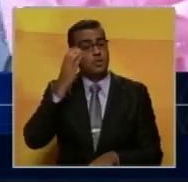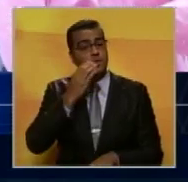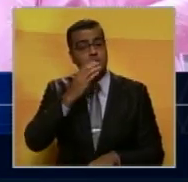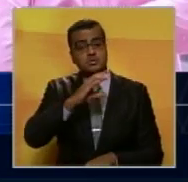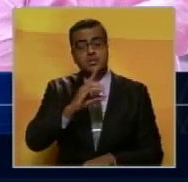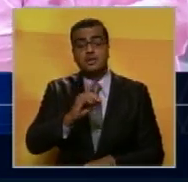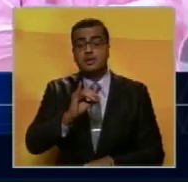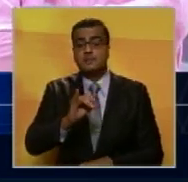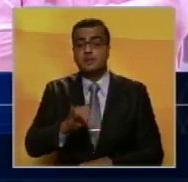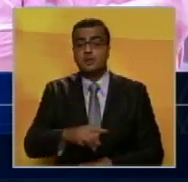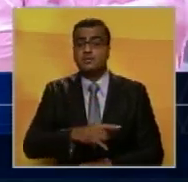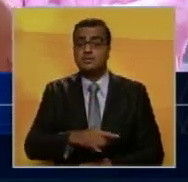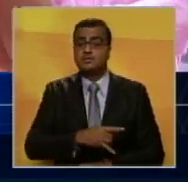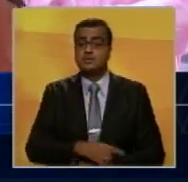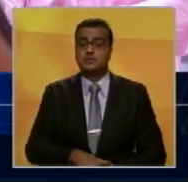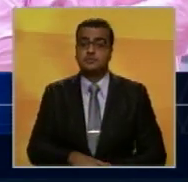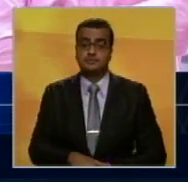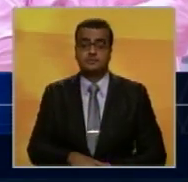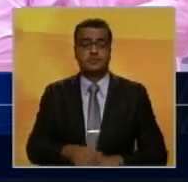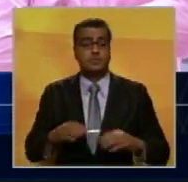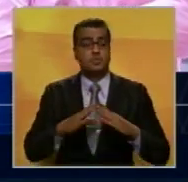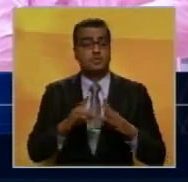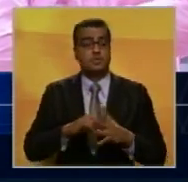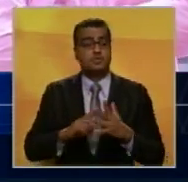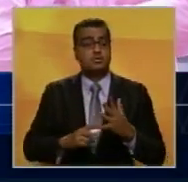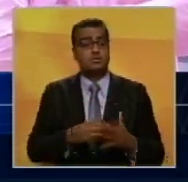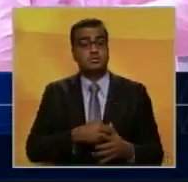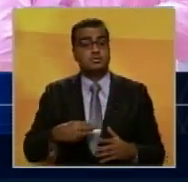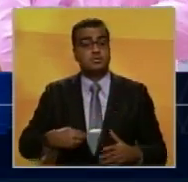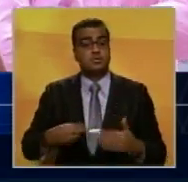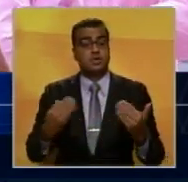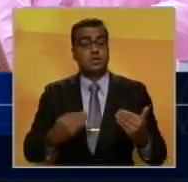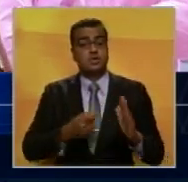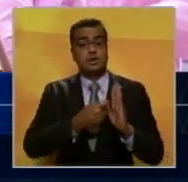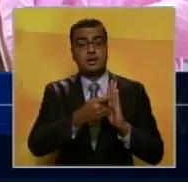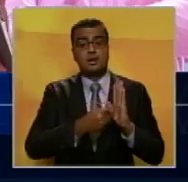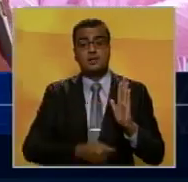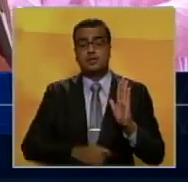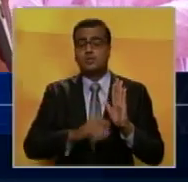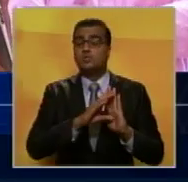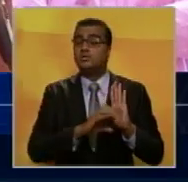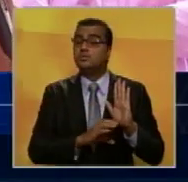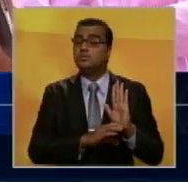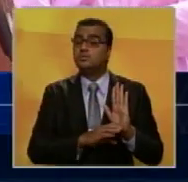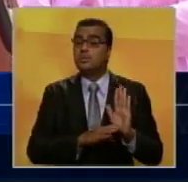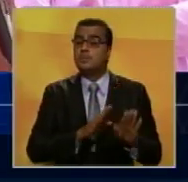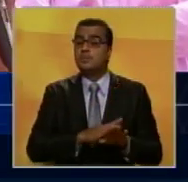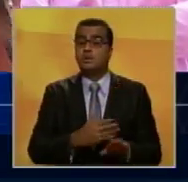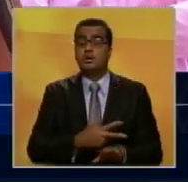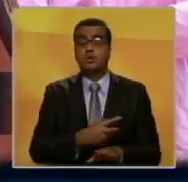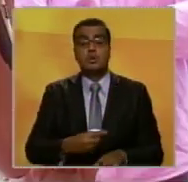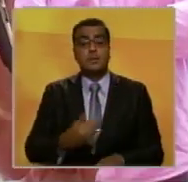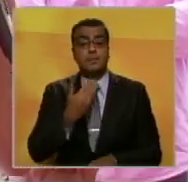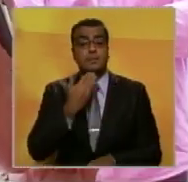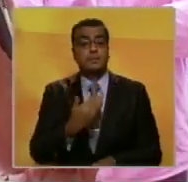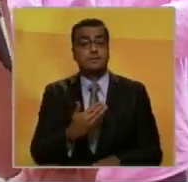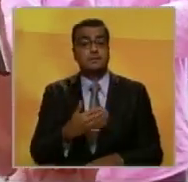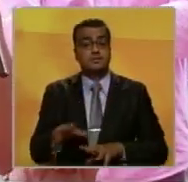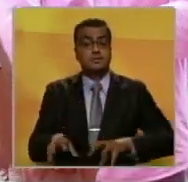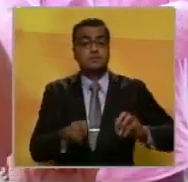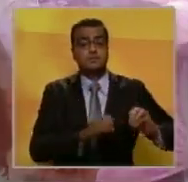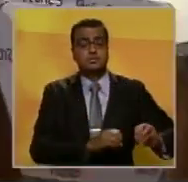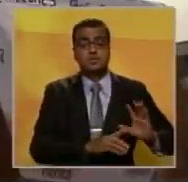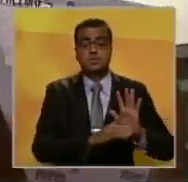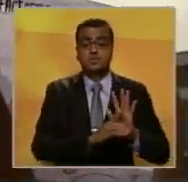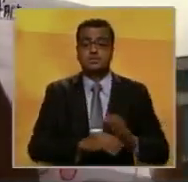CDI, las universidades populares, todo esto tenemos que convertirlo en letra y en constitución porque no nos vamos a dejar quitar nuestros